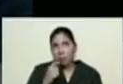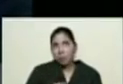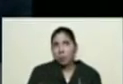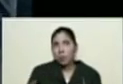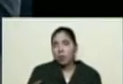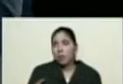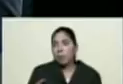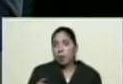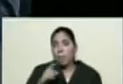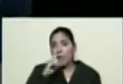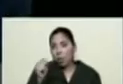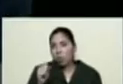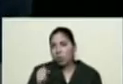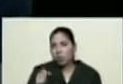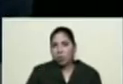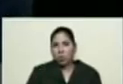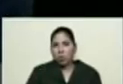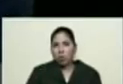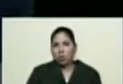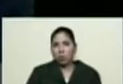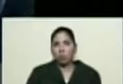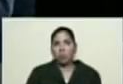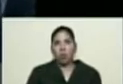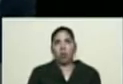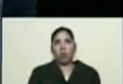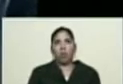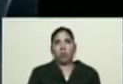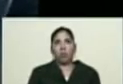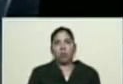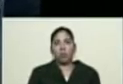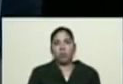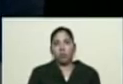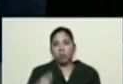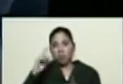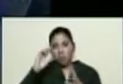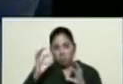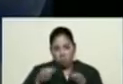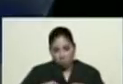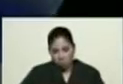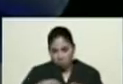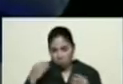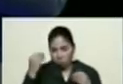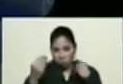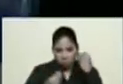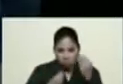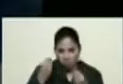de trance, de reflexión, de introspección, quién sabe si de